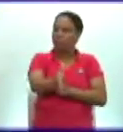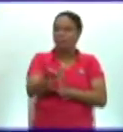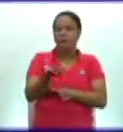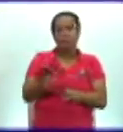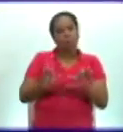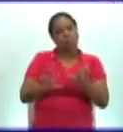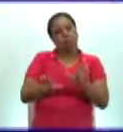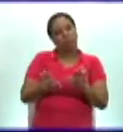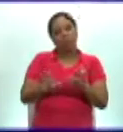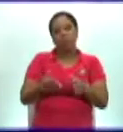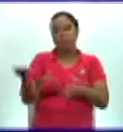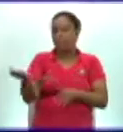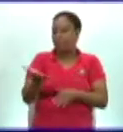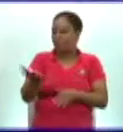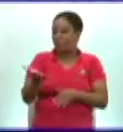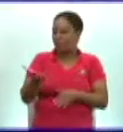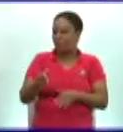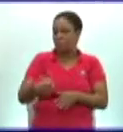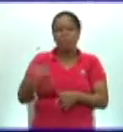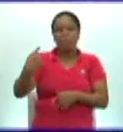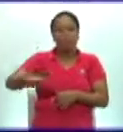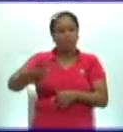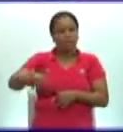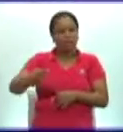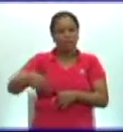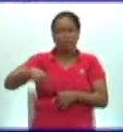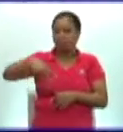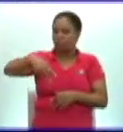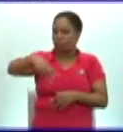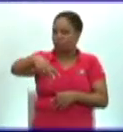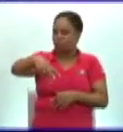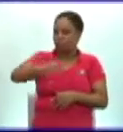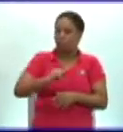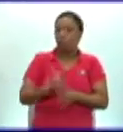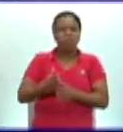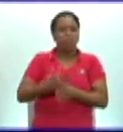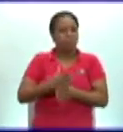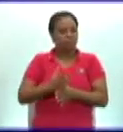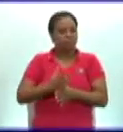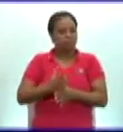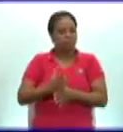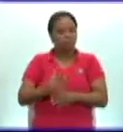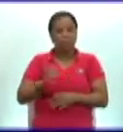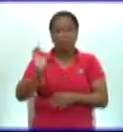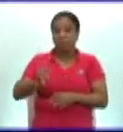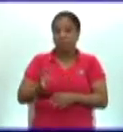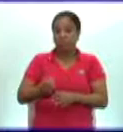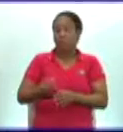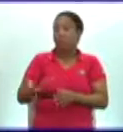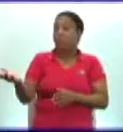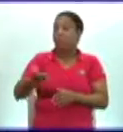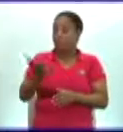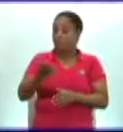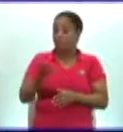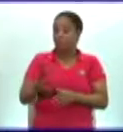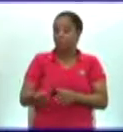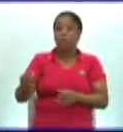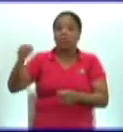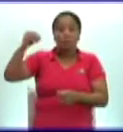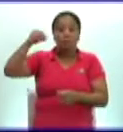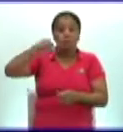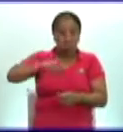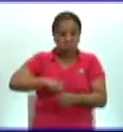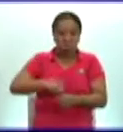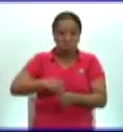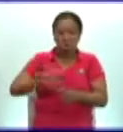velocidad continuará desplazándose indefinidamente a esa misma velocidad mientras no actúe sobre él una fuerza